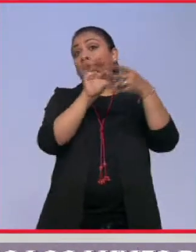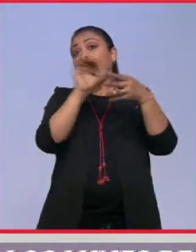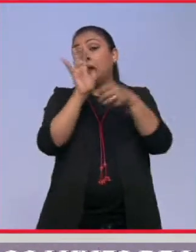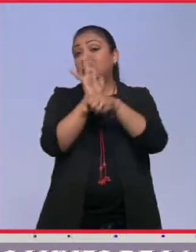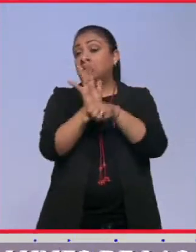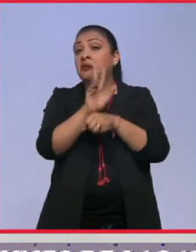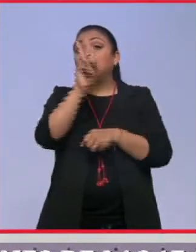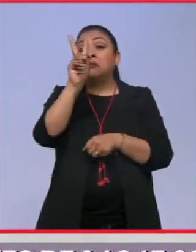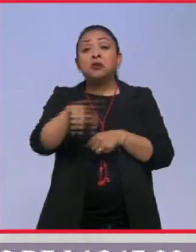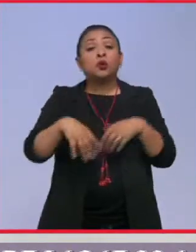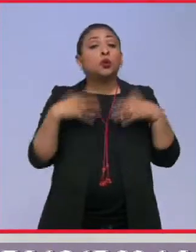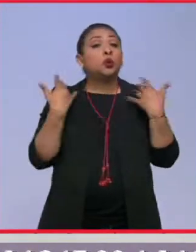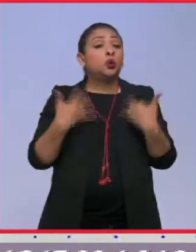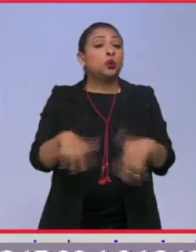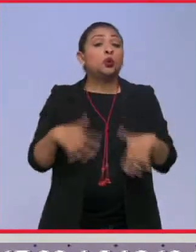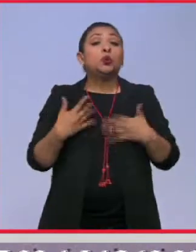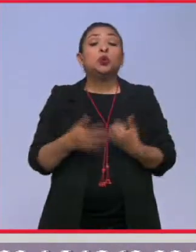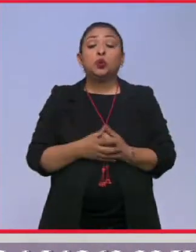son completamente